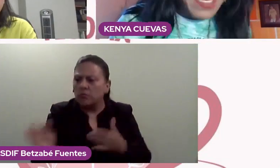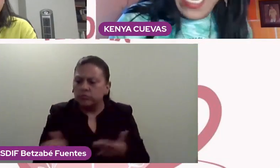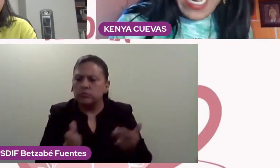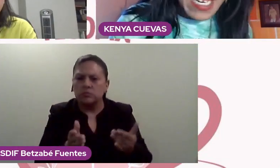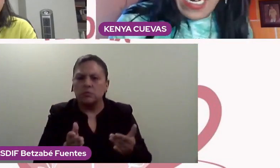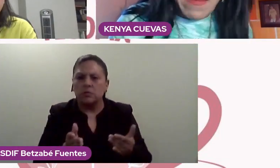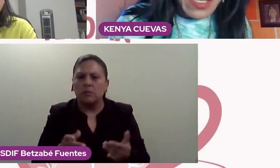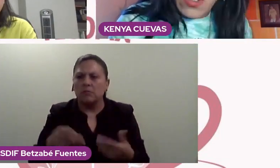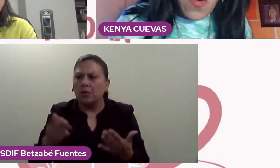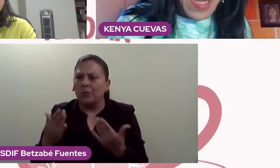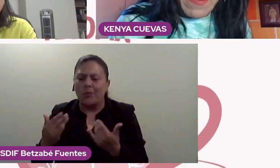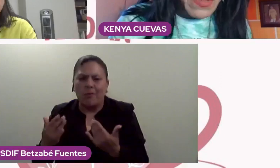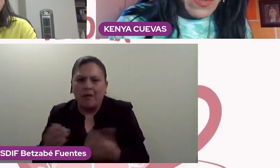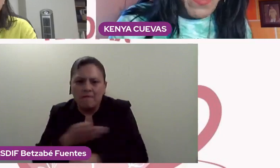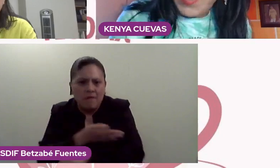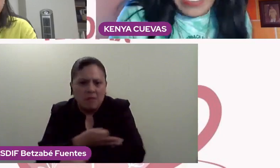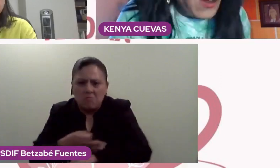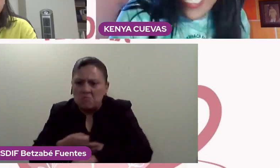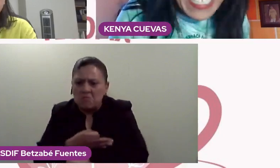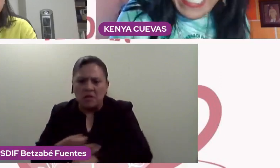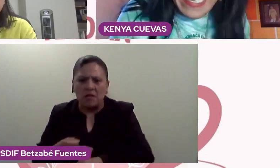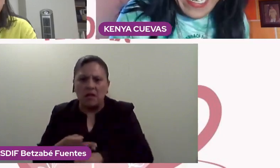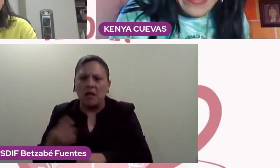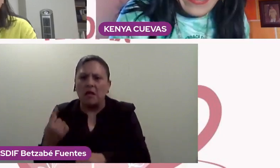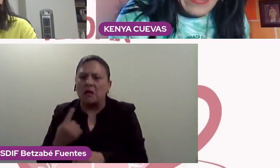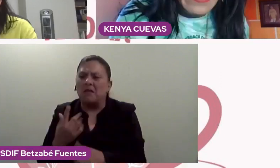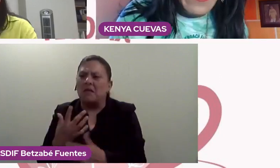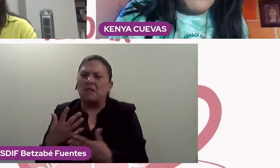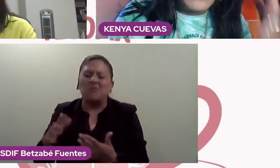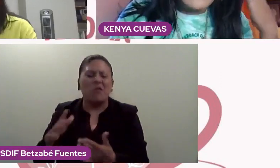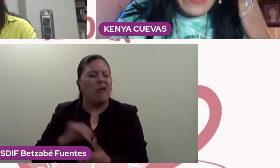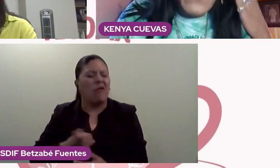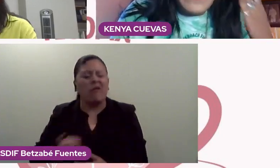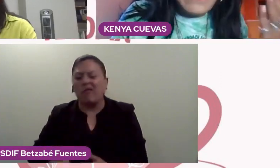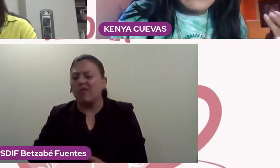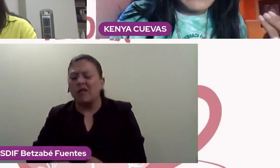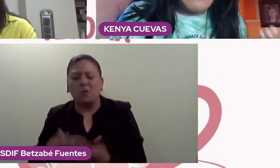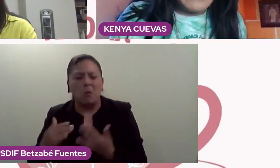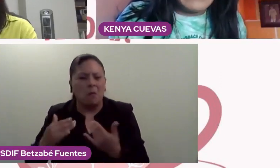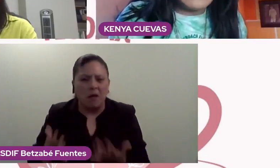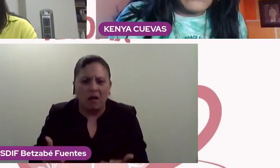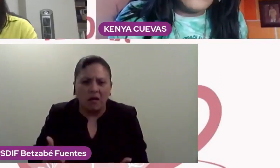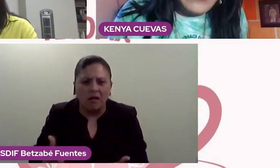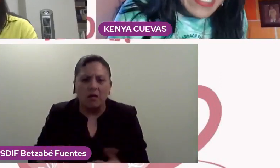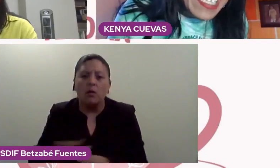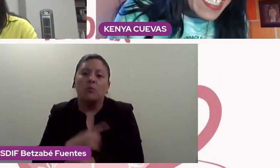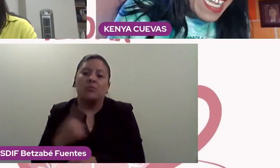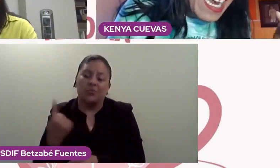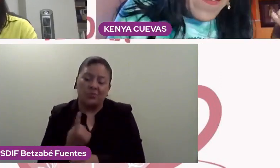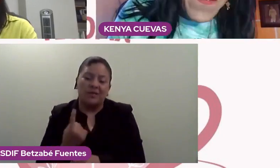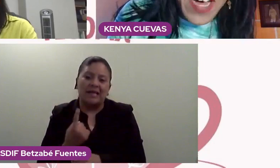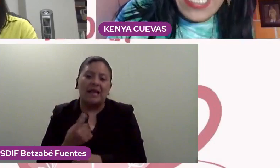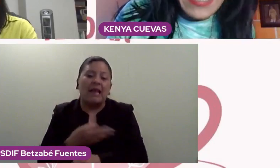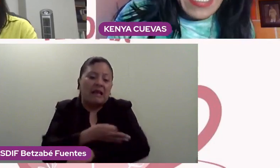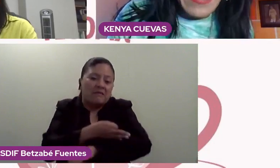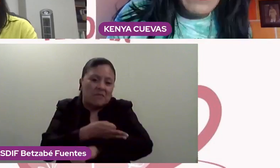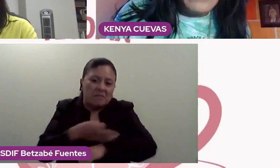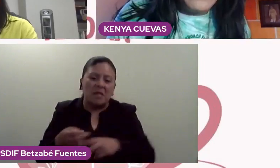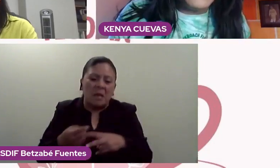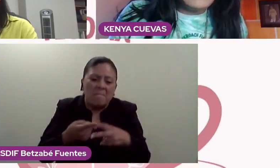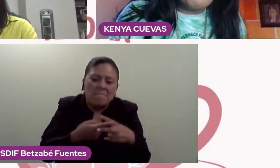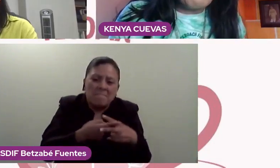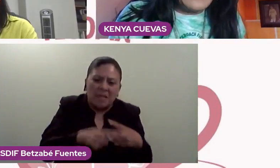una familia que reclame estos cuerpos porque no les interesa, porque hay una discriminación desde la